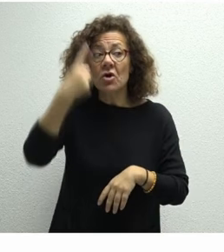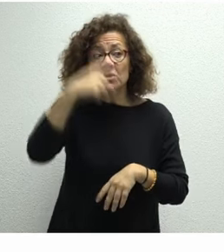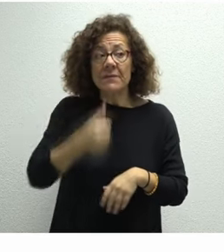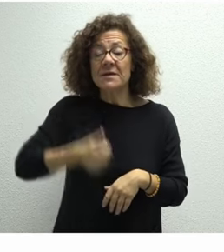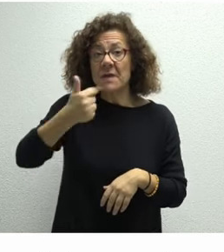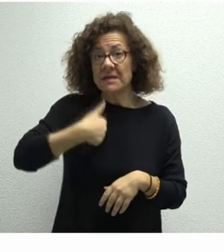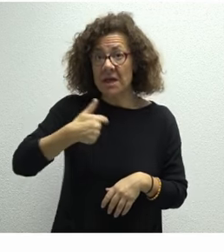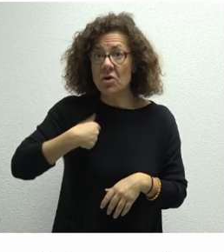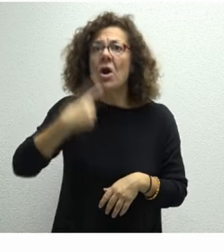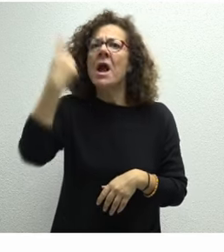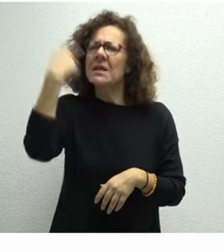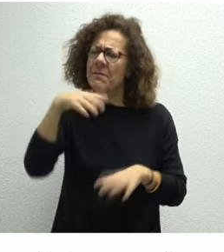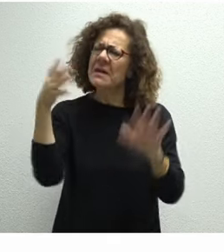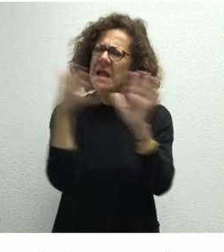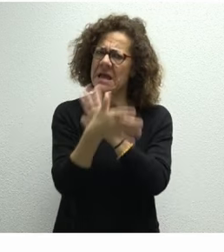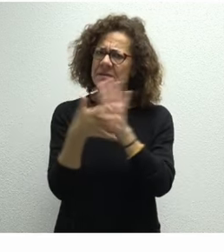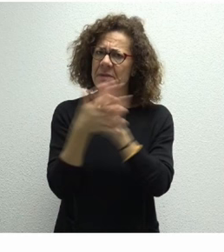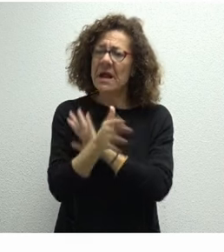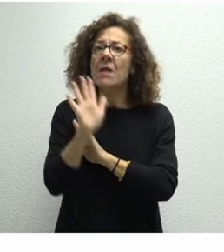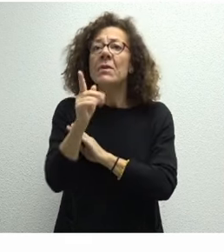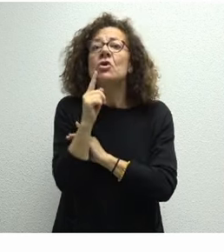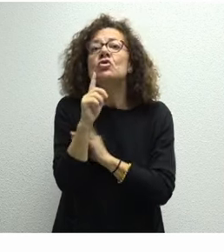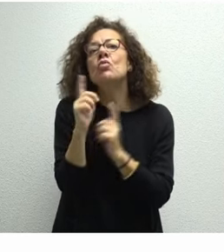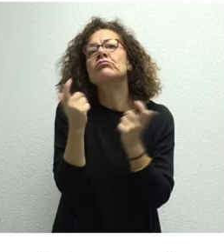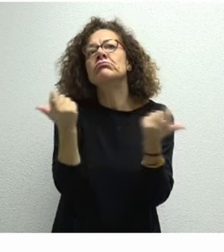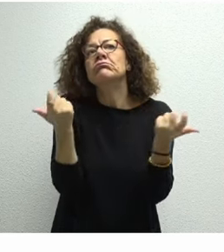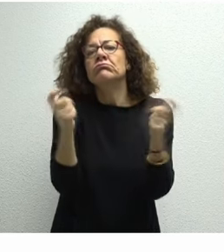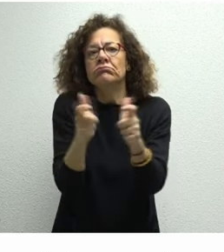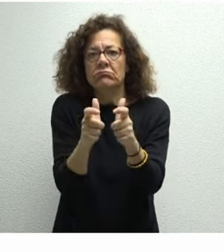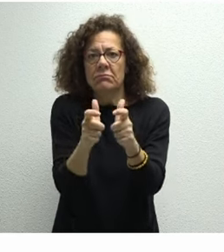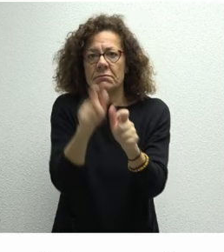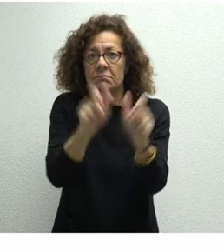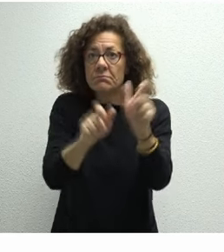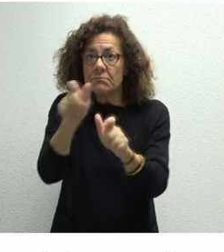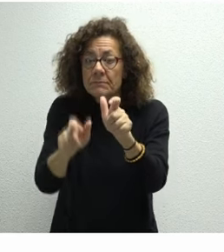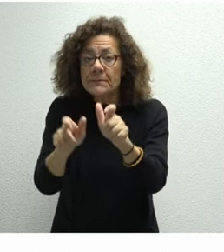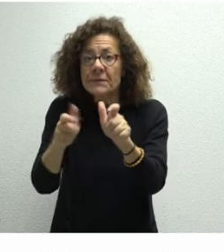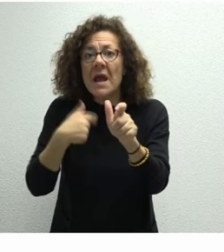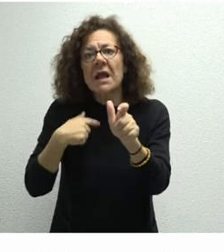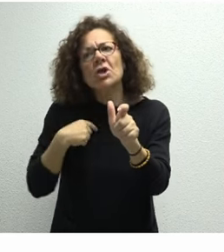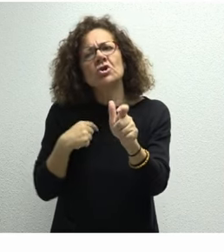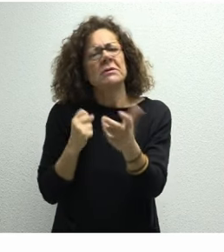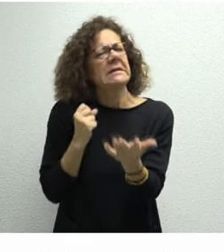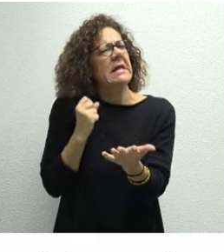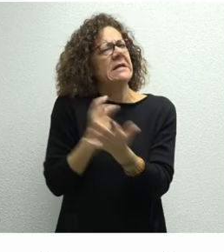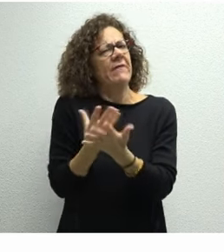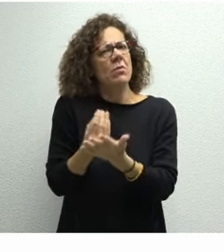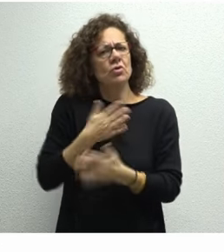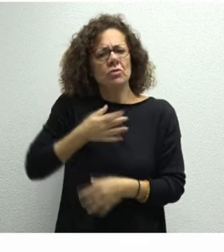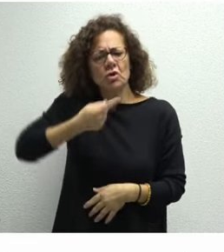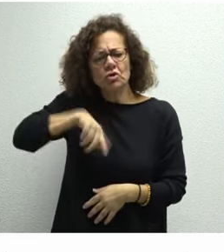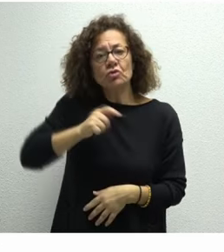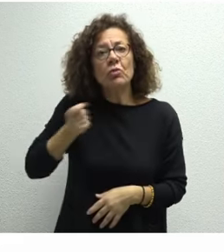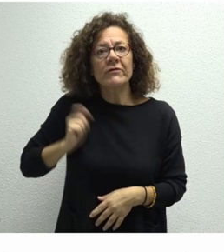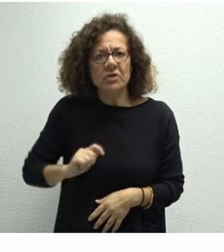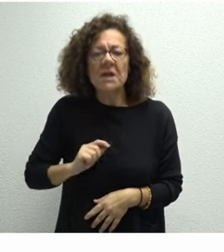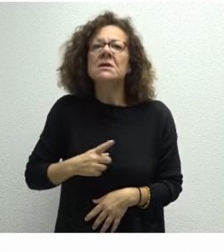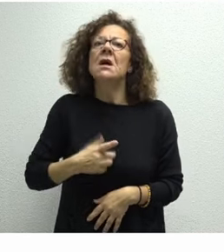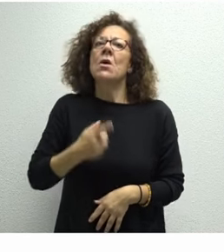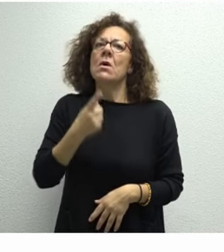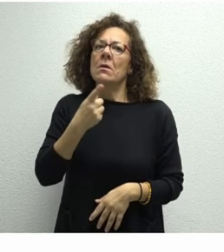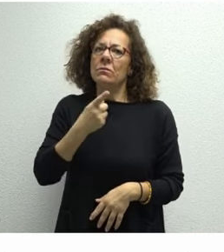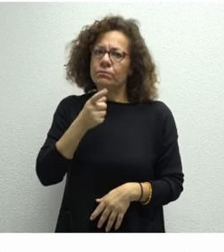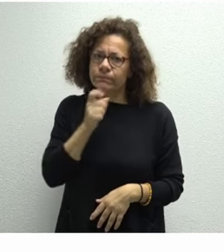que yo y también nos lo Vais a contar pero es un pequeño reducto de población que nos desafía muchísimo como profesionales no y nos cuesta